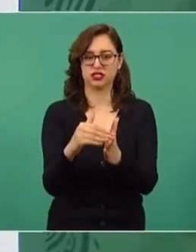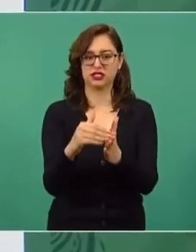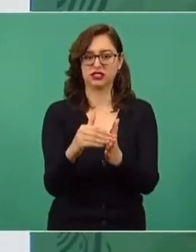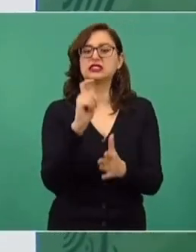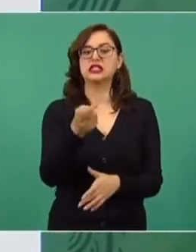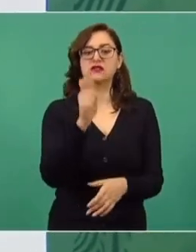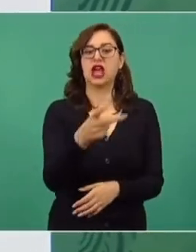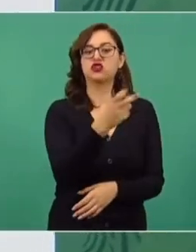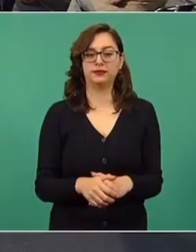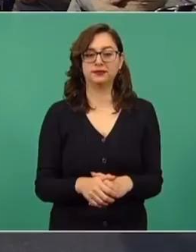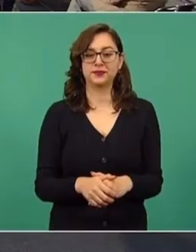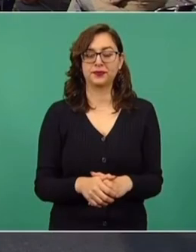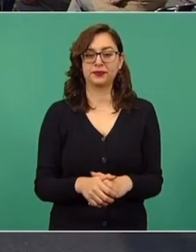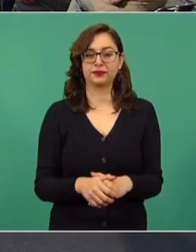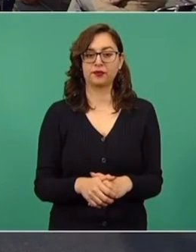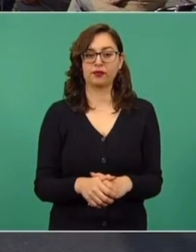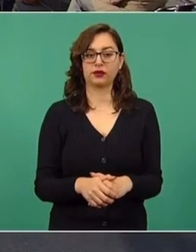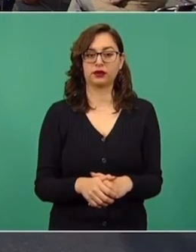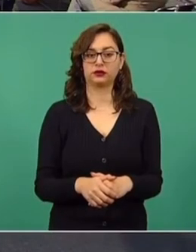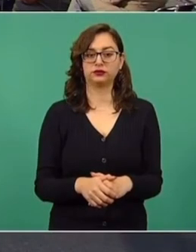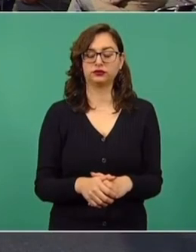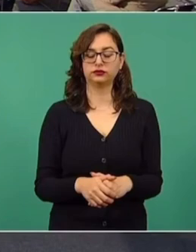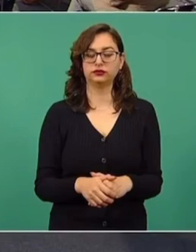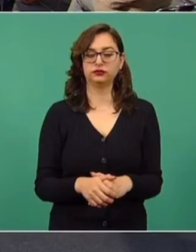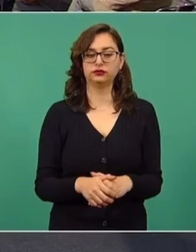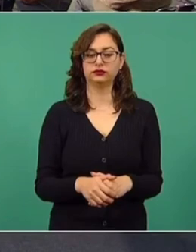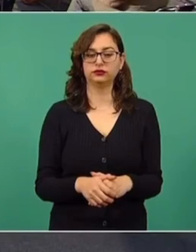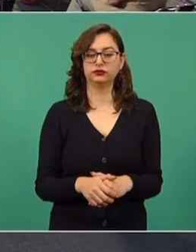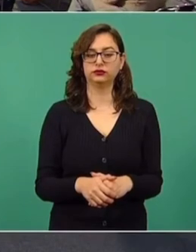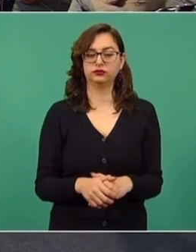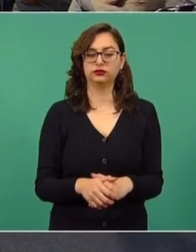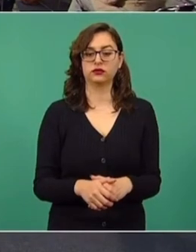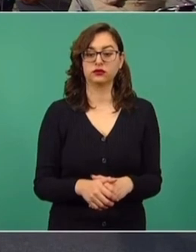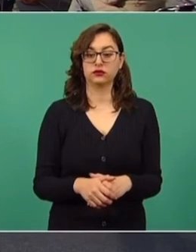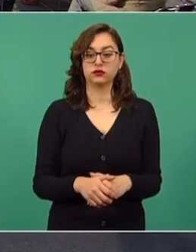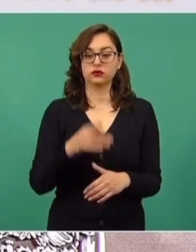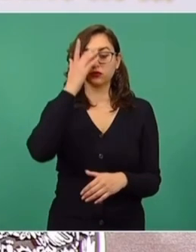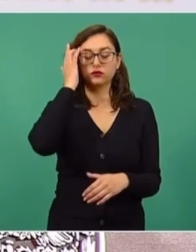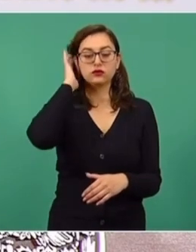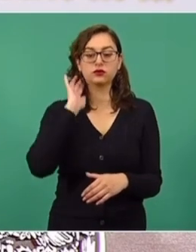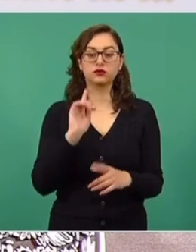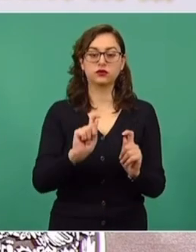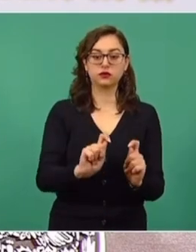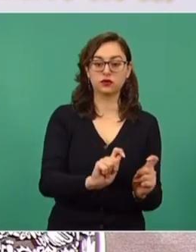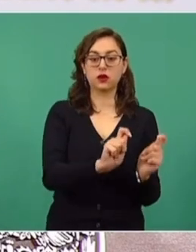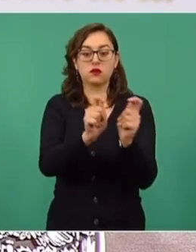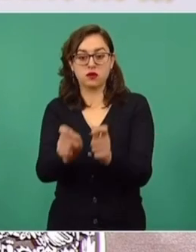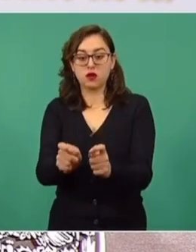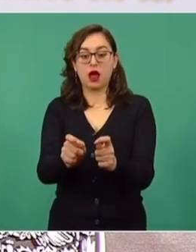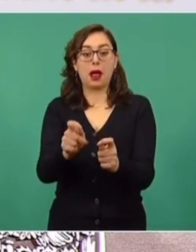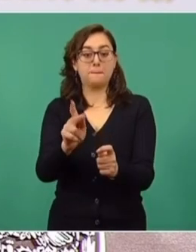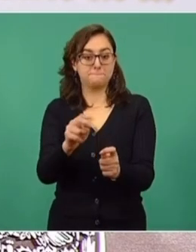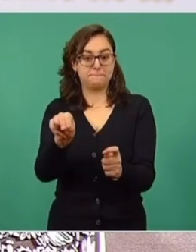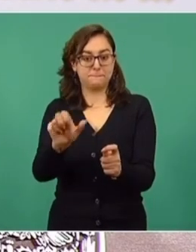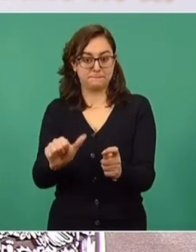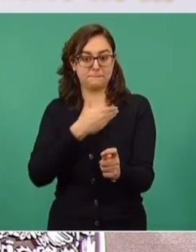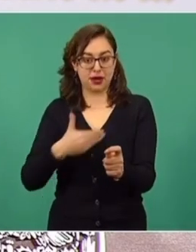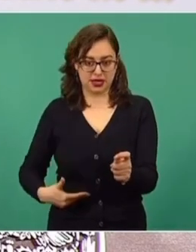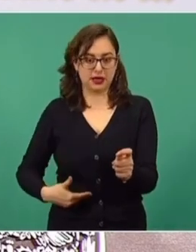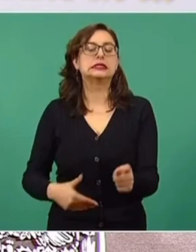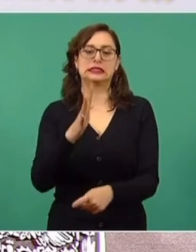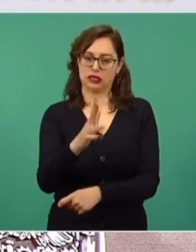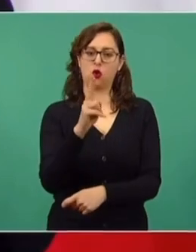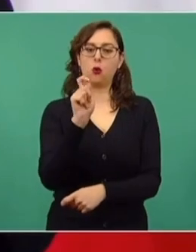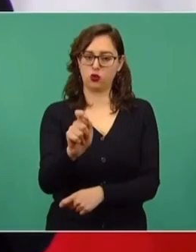200% es este el presidente de peña la tomó el